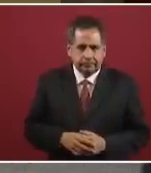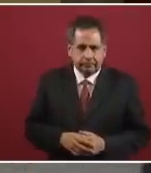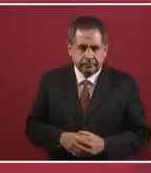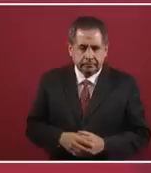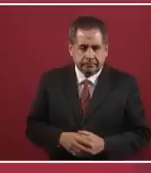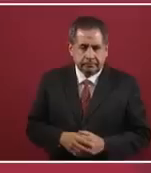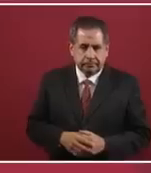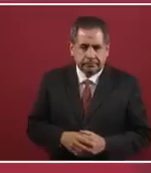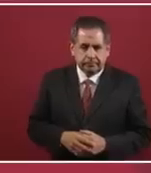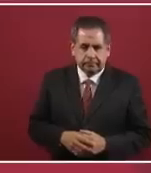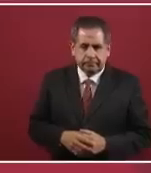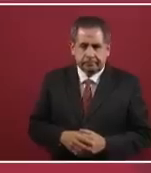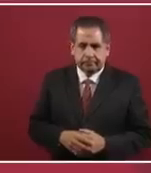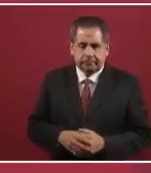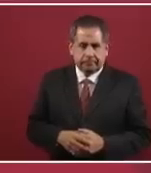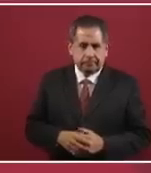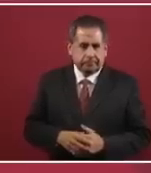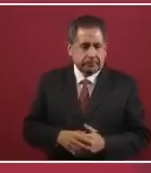ay